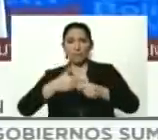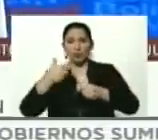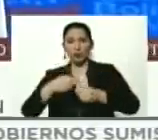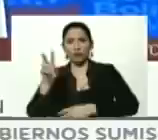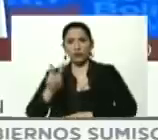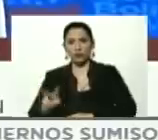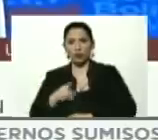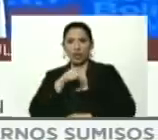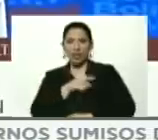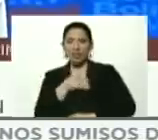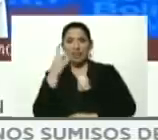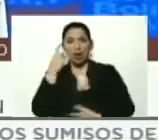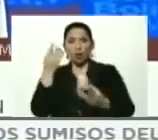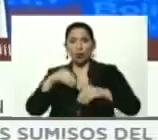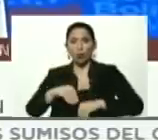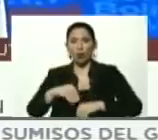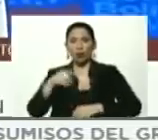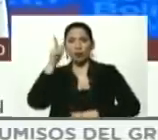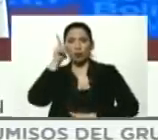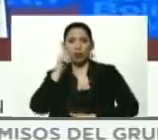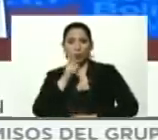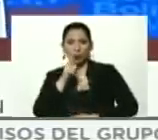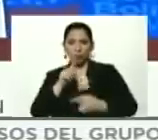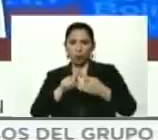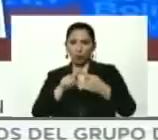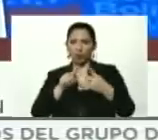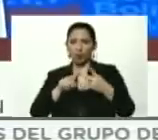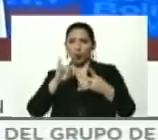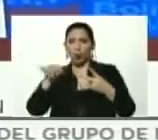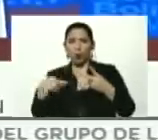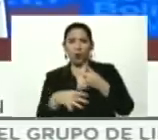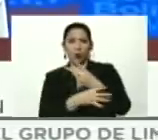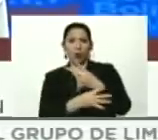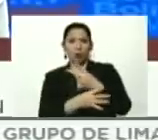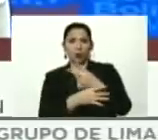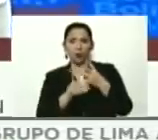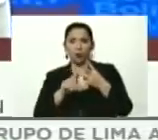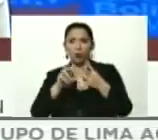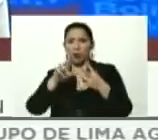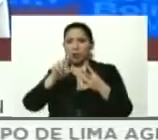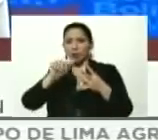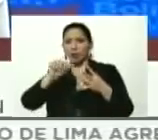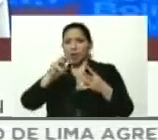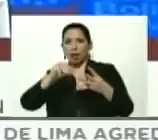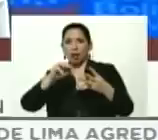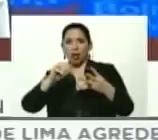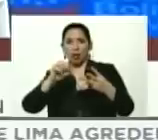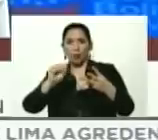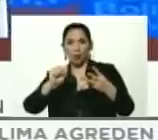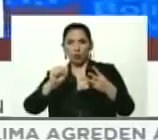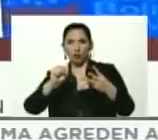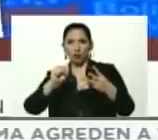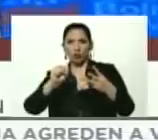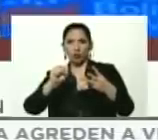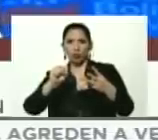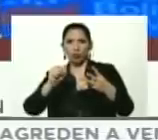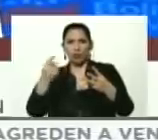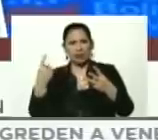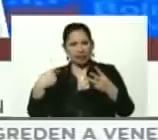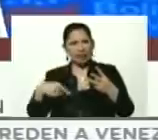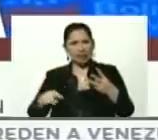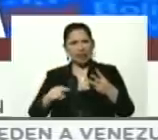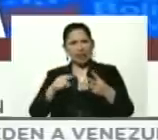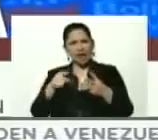Era el pacto entre Leopoldo López, Juan Guaidó y Ramos Alup. Tendría entonces